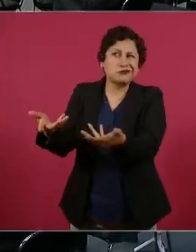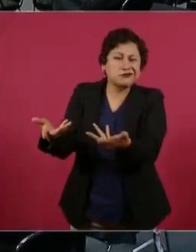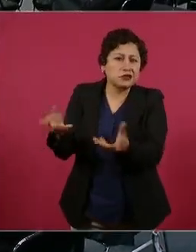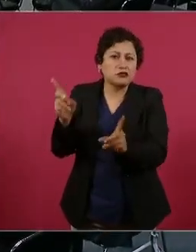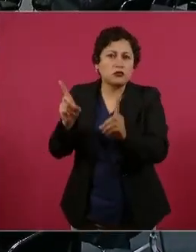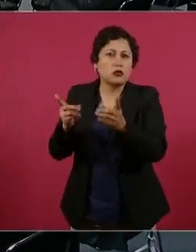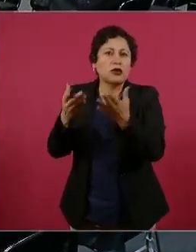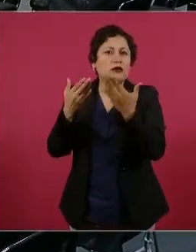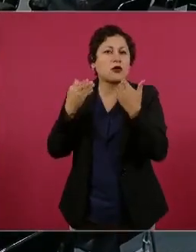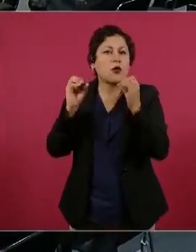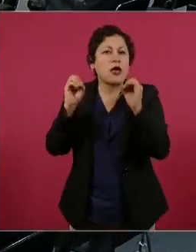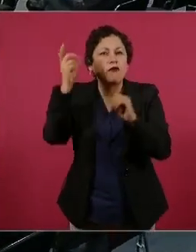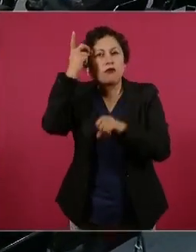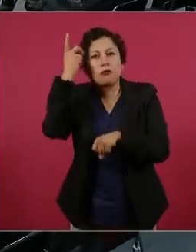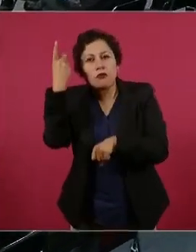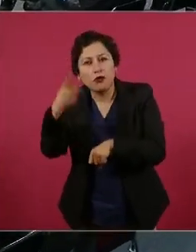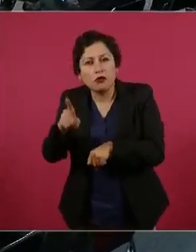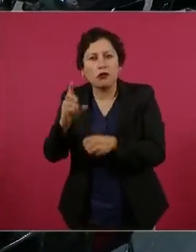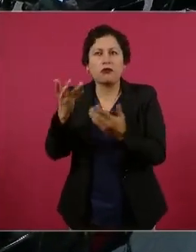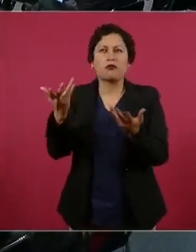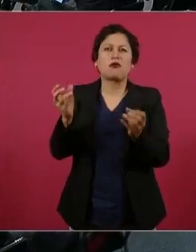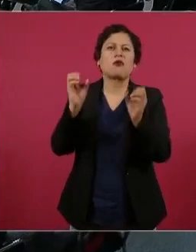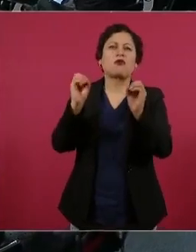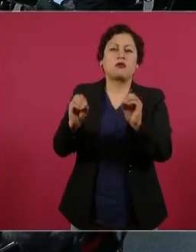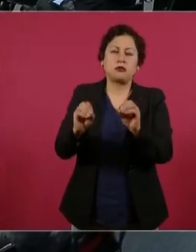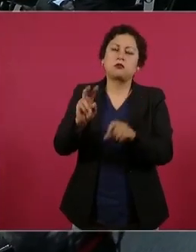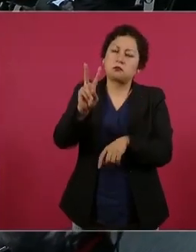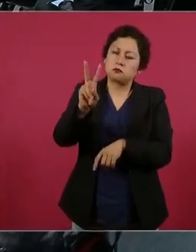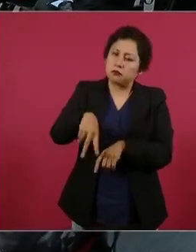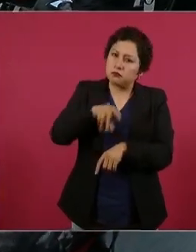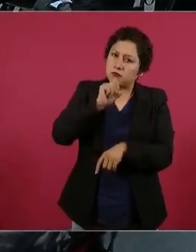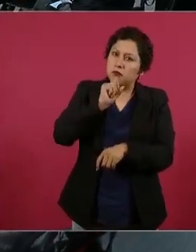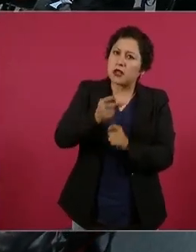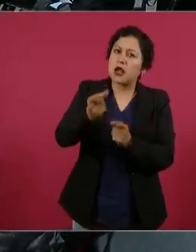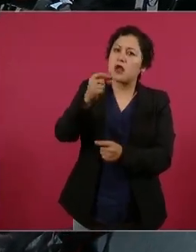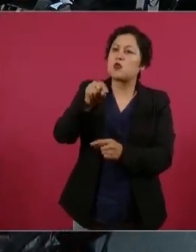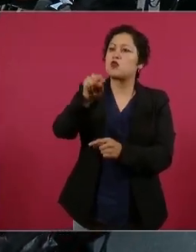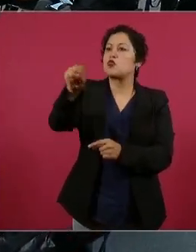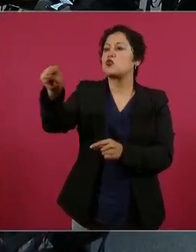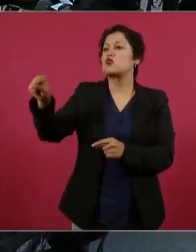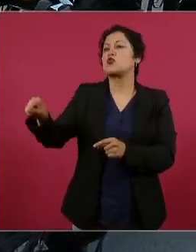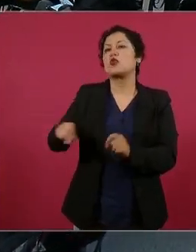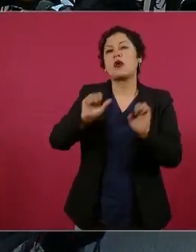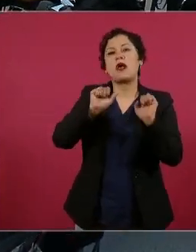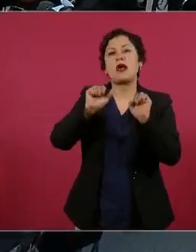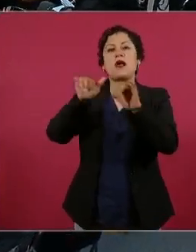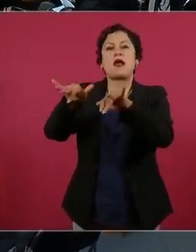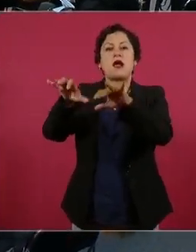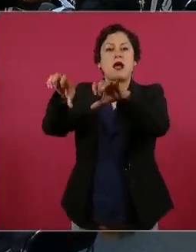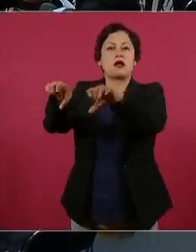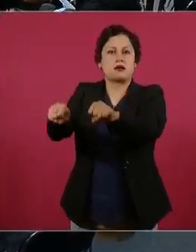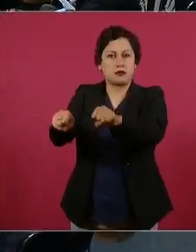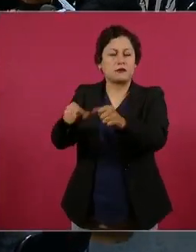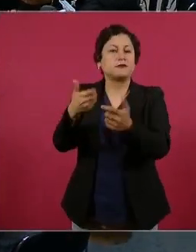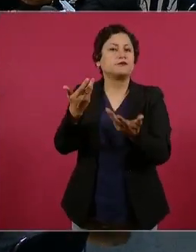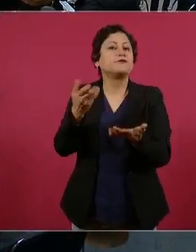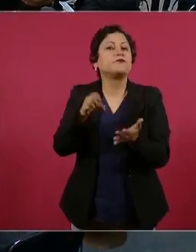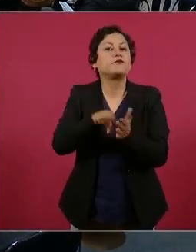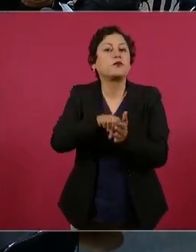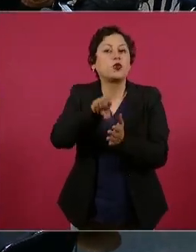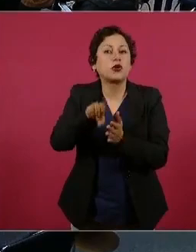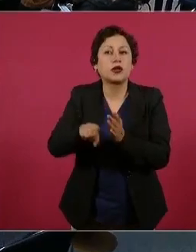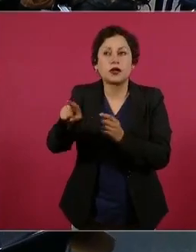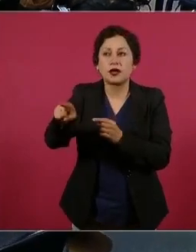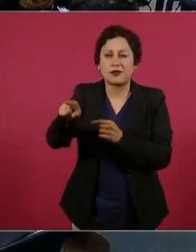En las cosas, también en algunas invasiones que hay en algunas zonas, por ejemplo, en la zona de